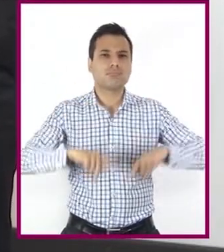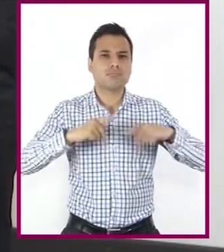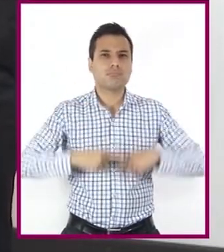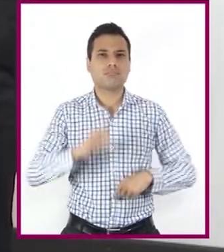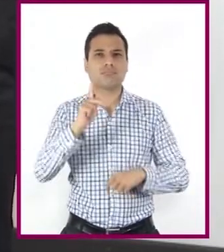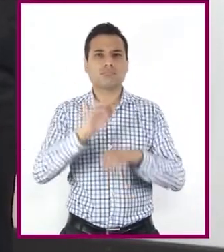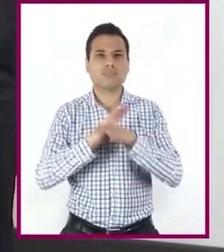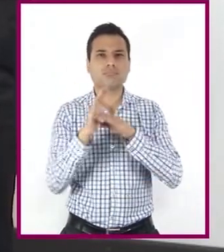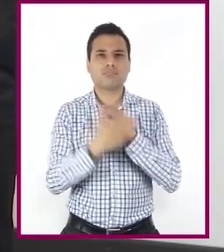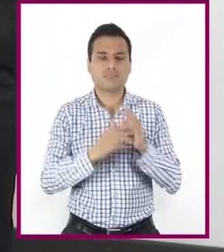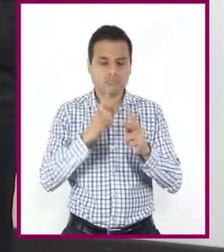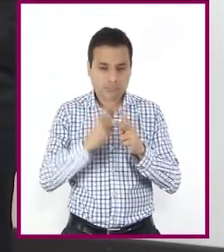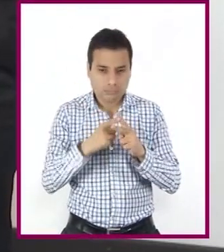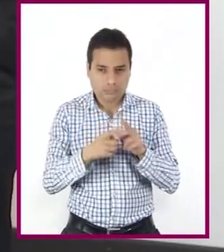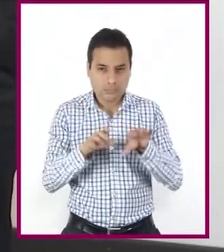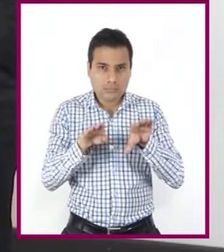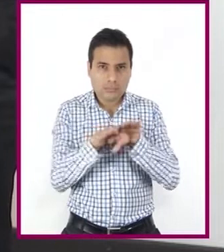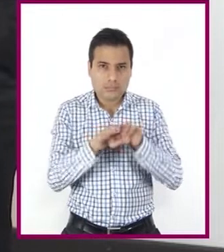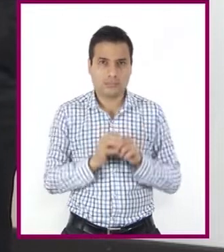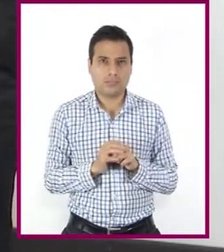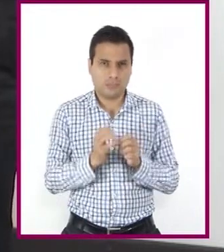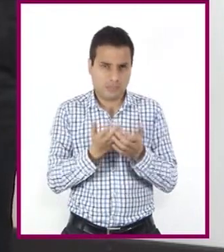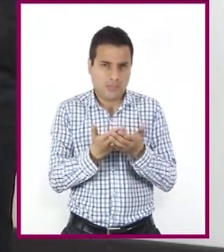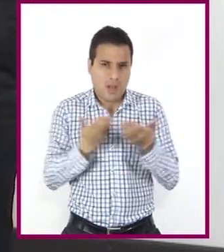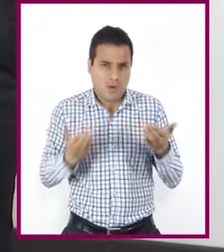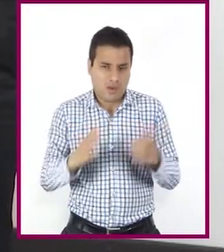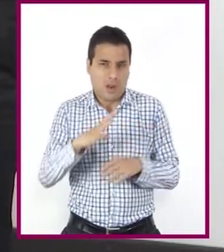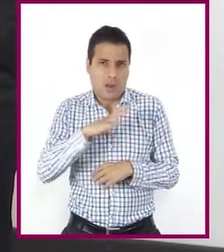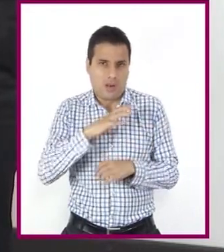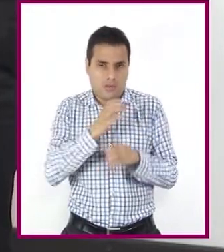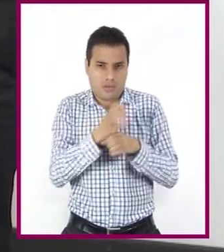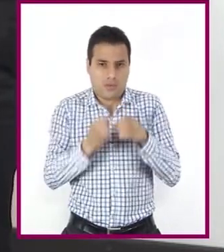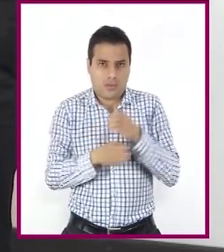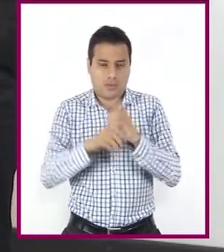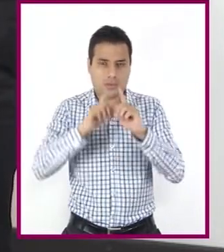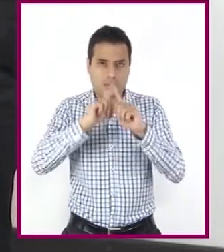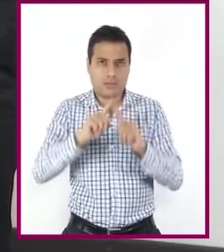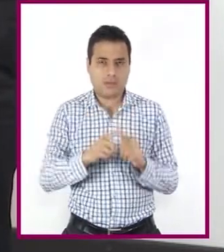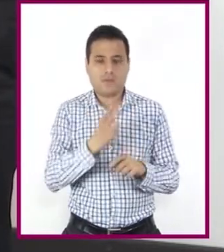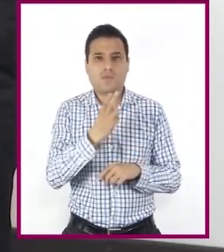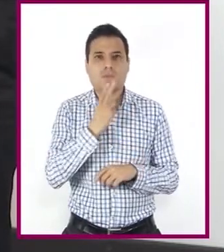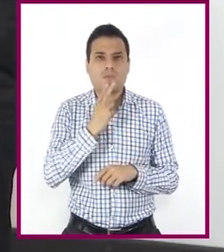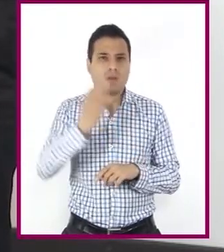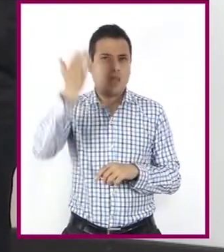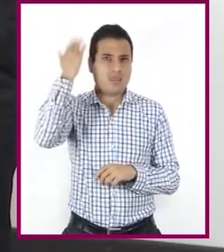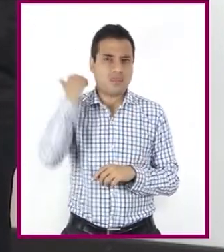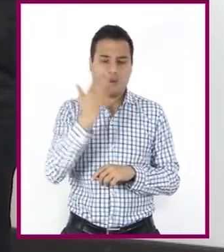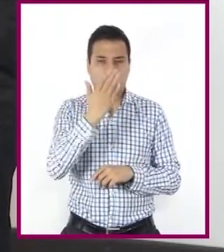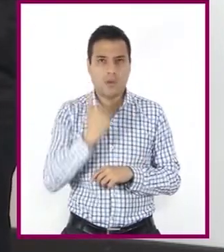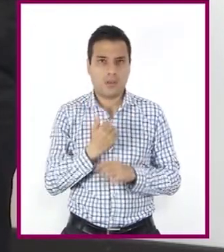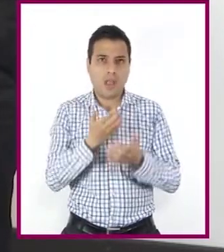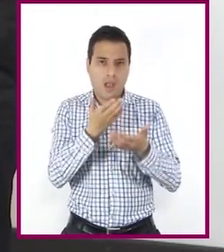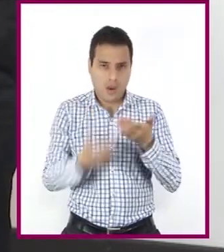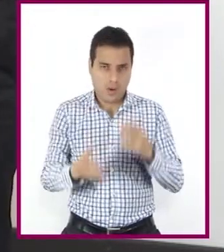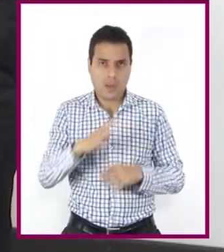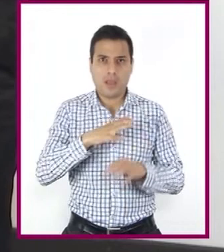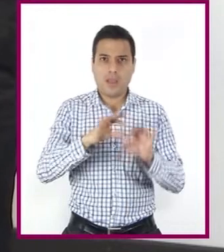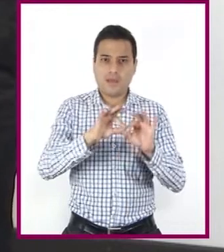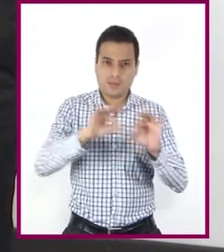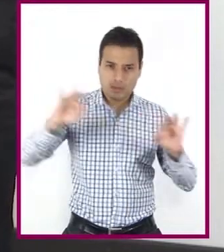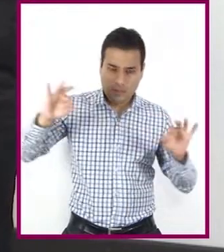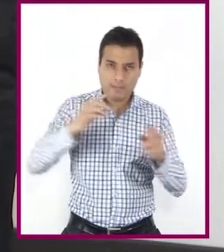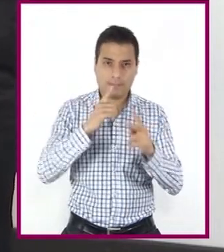en la actualidad tenemos varios instrumentos que nos ayudan a medir objetos y que antes no existían, como cintas métricas,